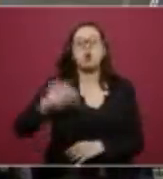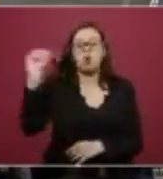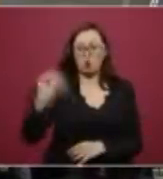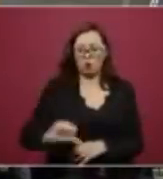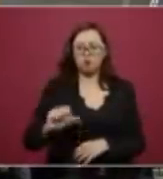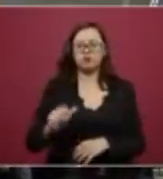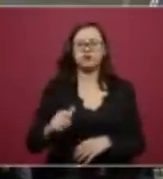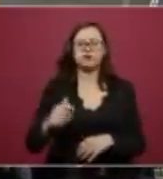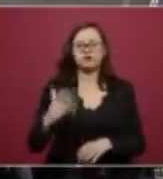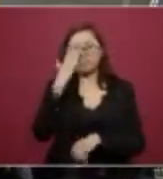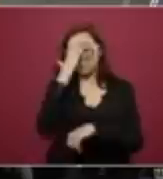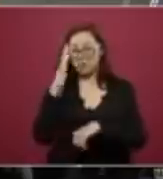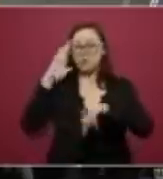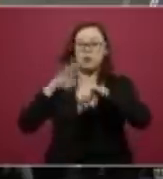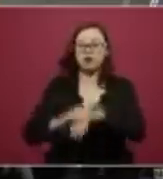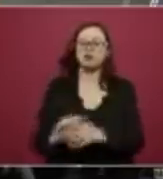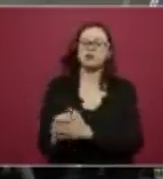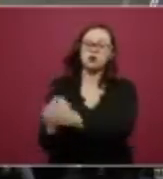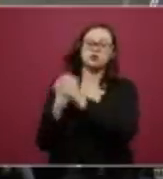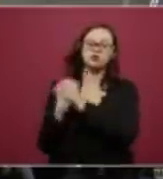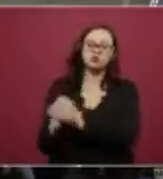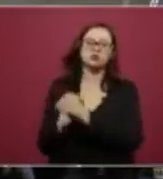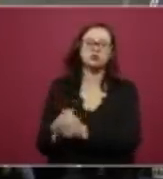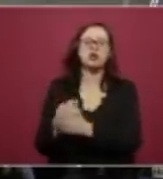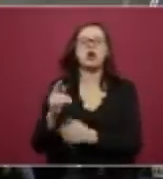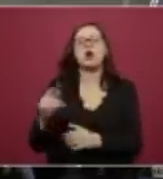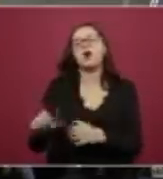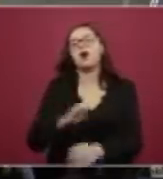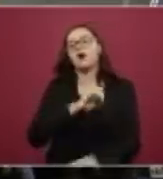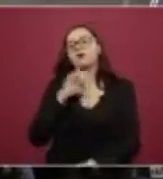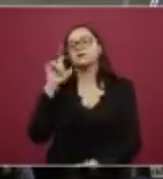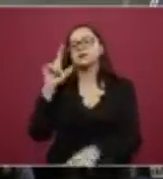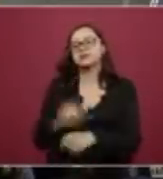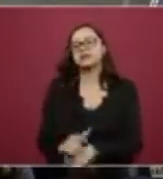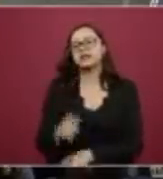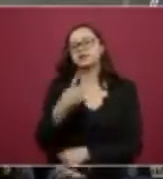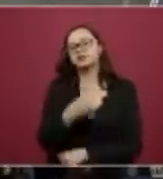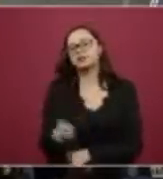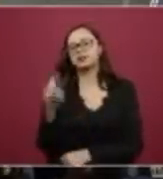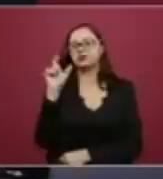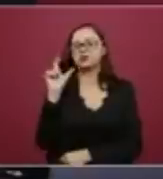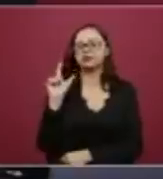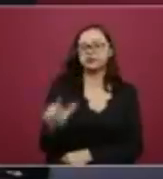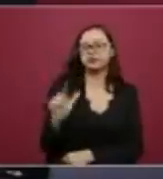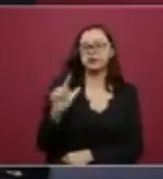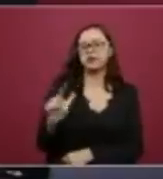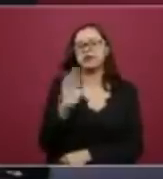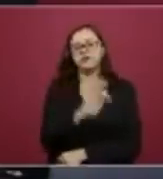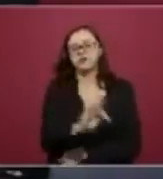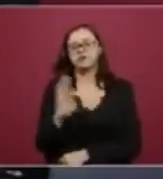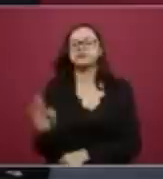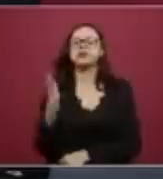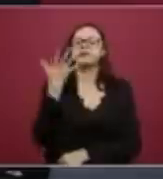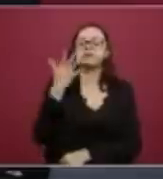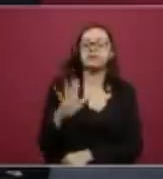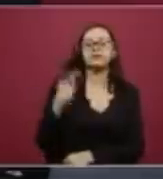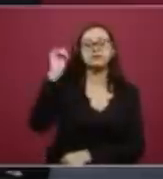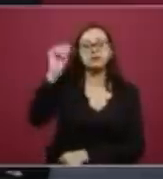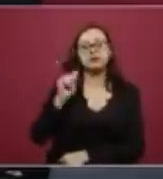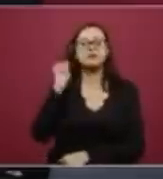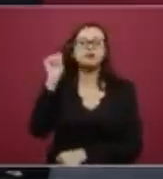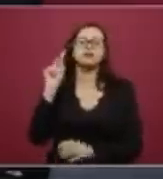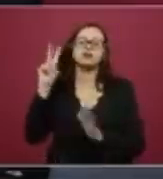celebrar el sorteo especial número 217 con fecha 10 de abril